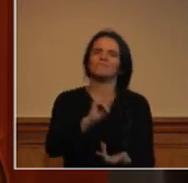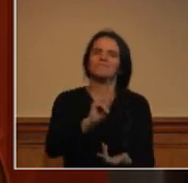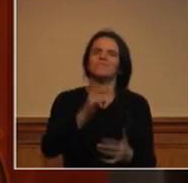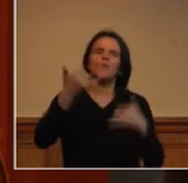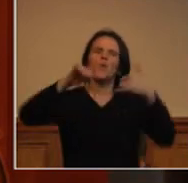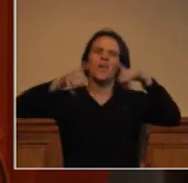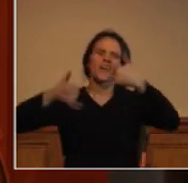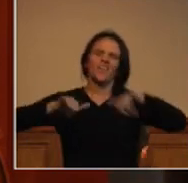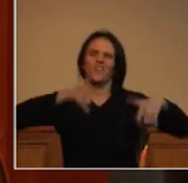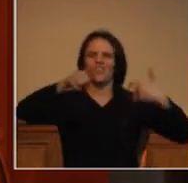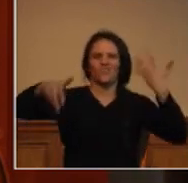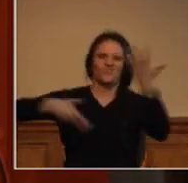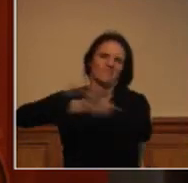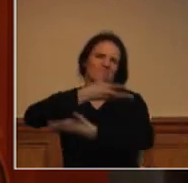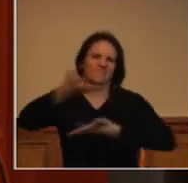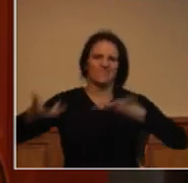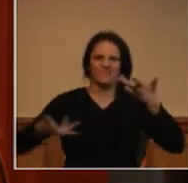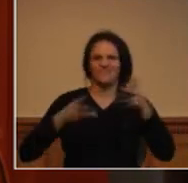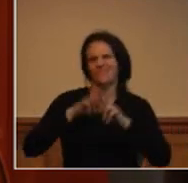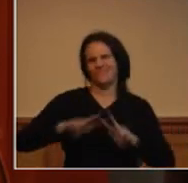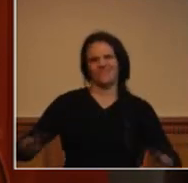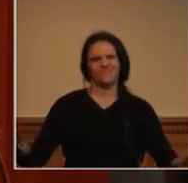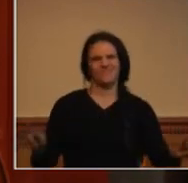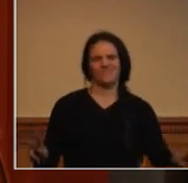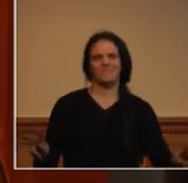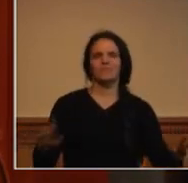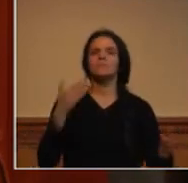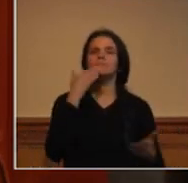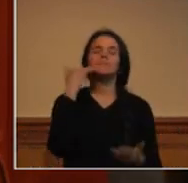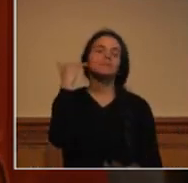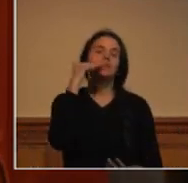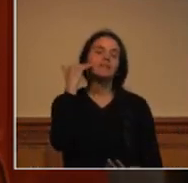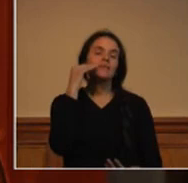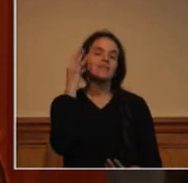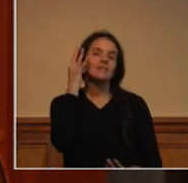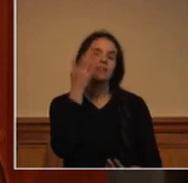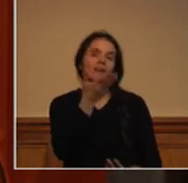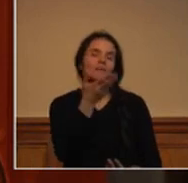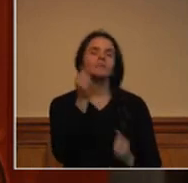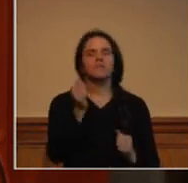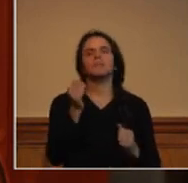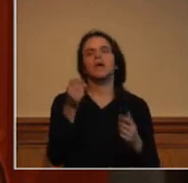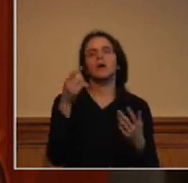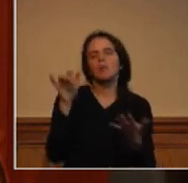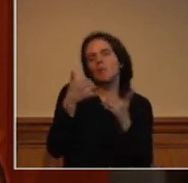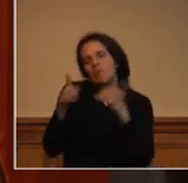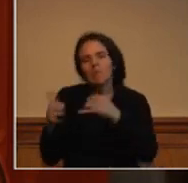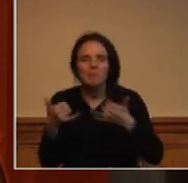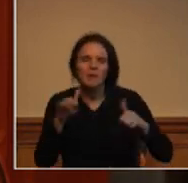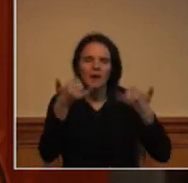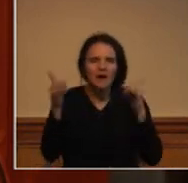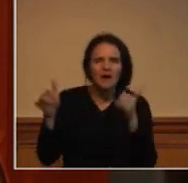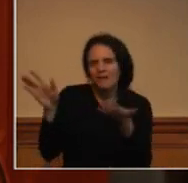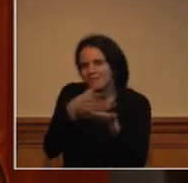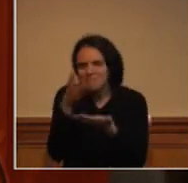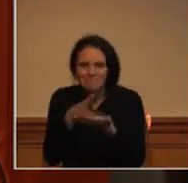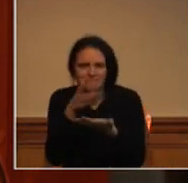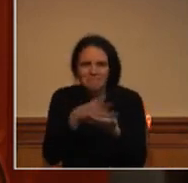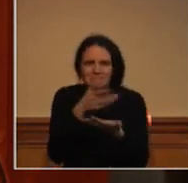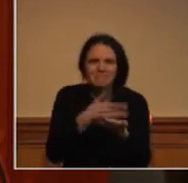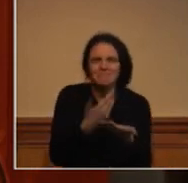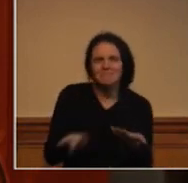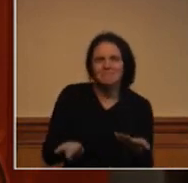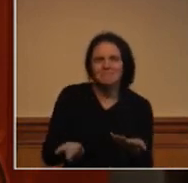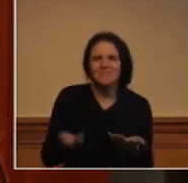juego entretenido. O sea, también tiene que haber un espacio para que tu chiquita explore la aplicación, juegue con ella,